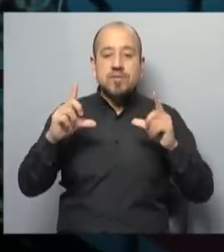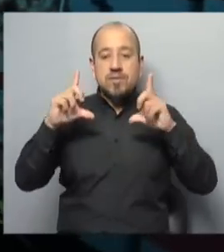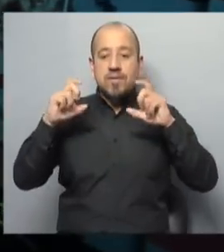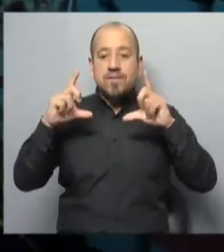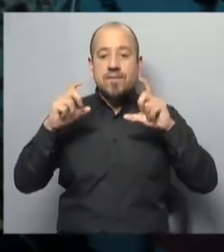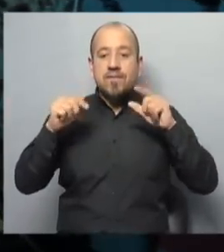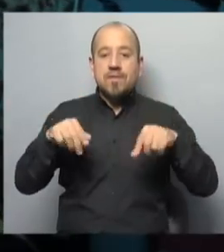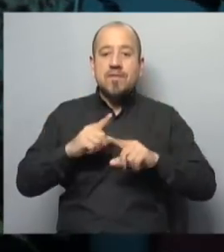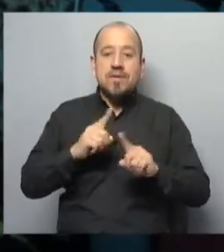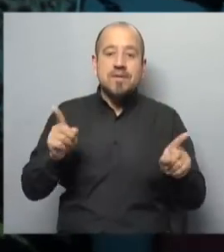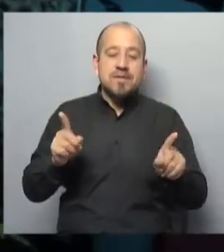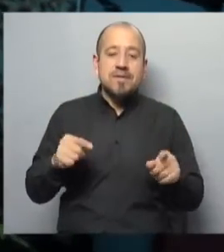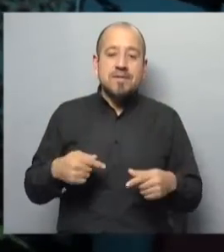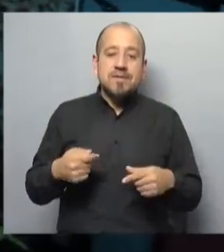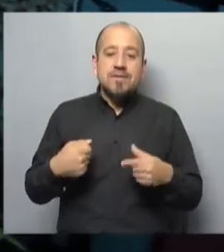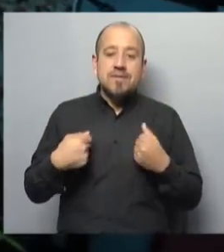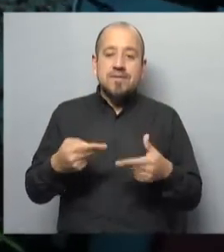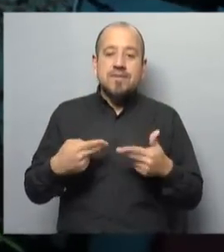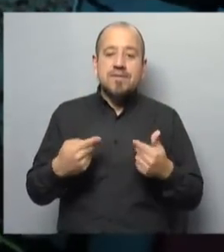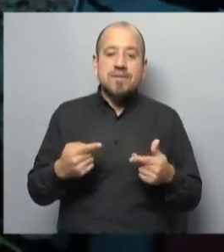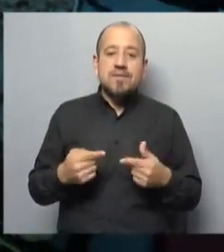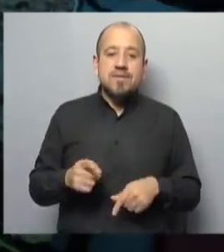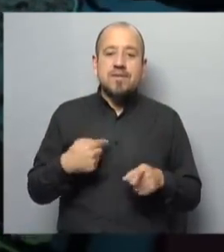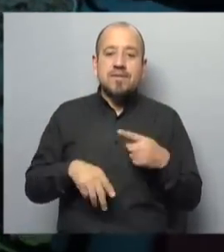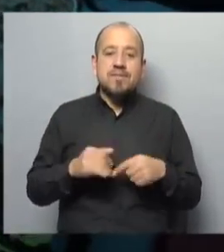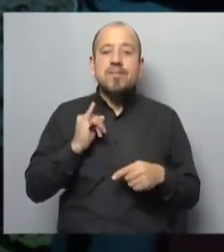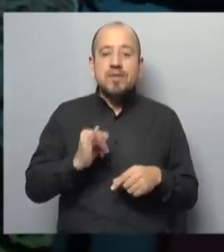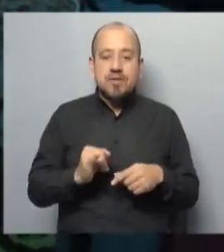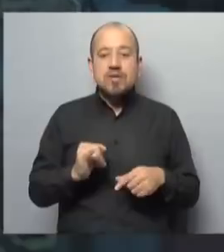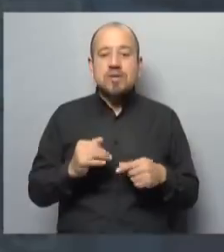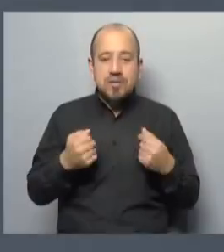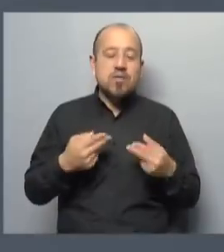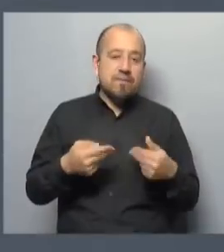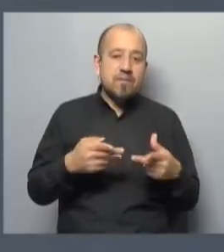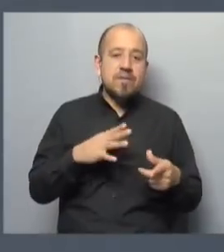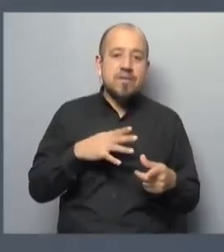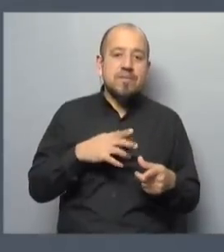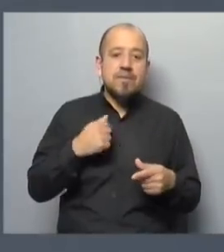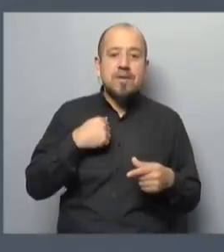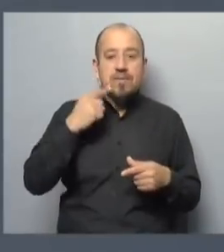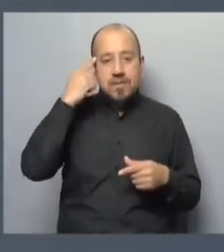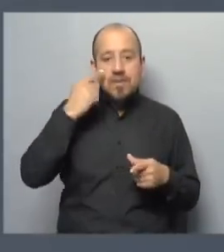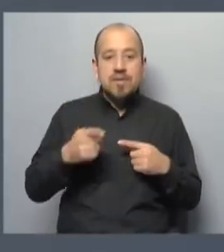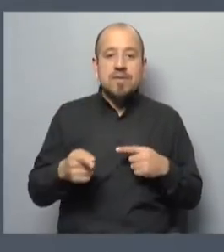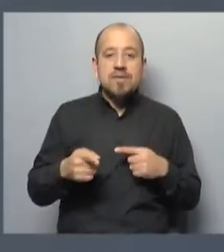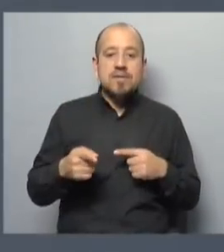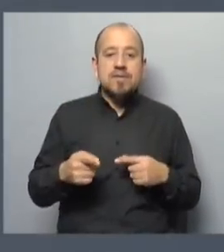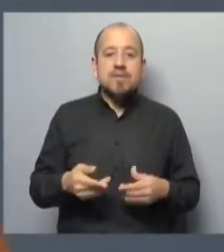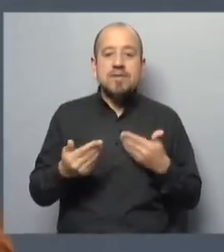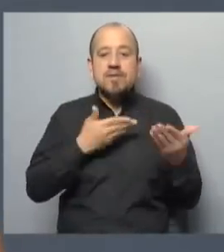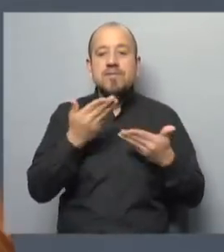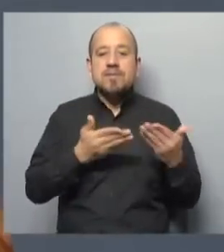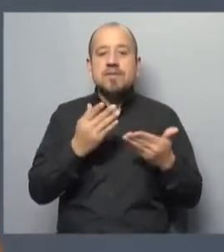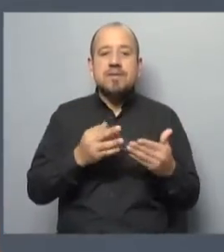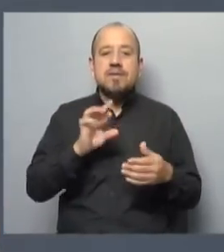tiene nada que ver con el fútbol pero tiene mucho pero tiene mucho que ver si para mí este es el amor y está el barrio la